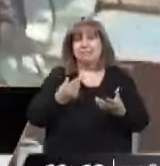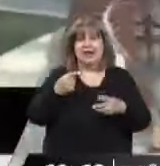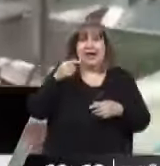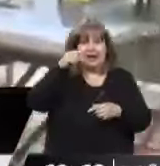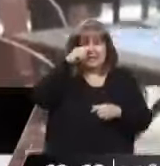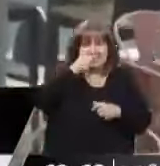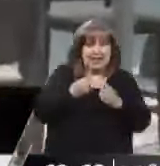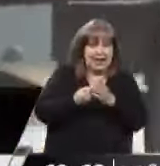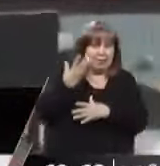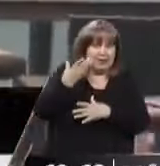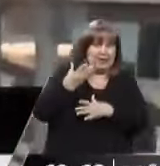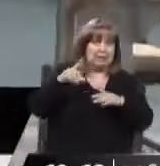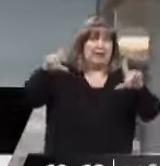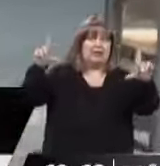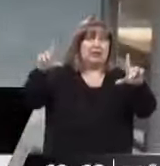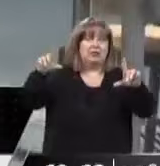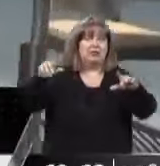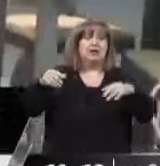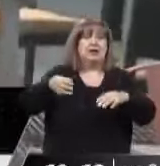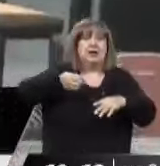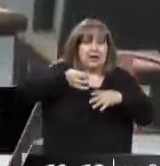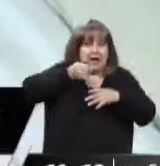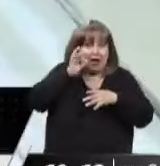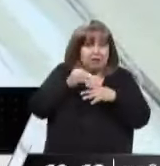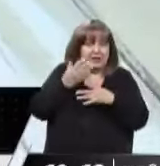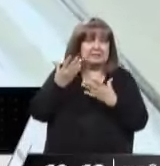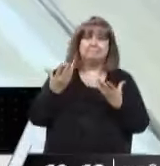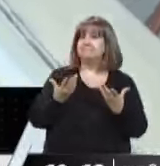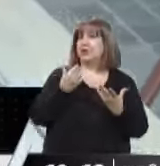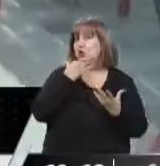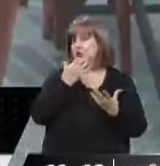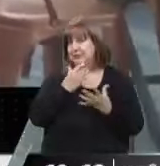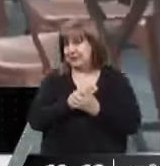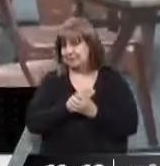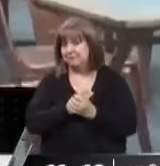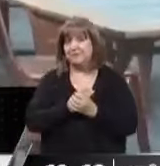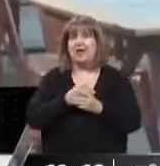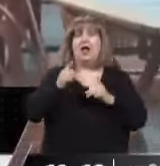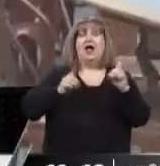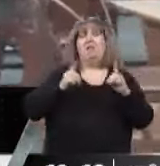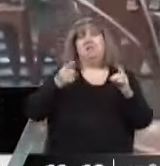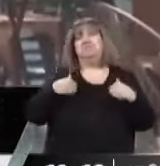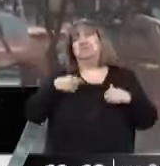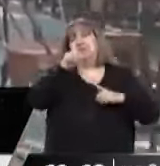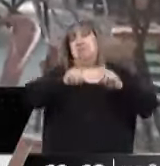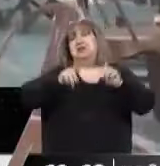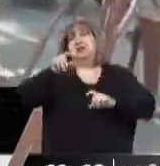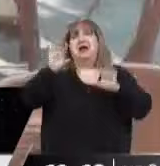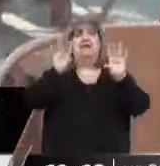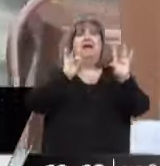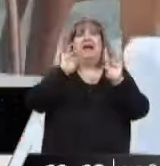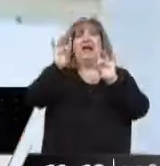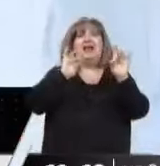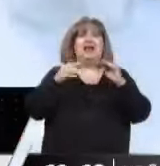las 7 de la mañana a ver un partido, pero... Yo creo que sí, de la selección por lo menos. Y hay mucha gente que también lo prefiere ver solo en su casa, así que bueno, también